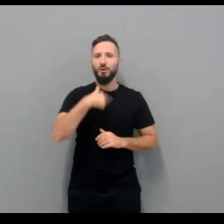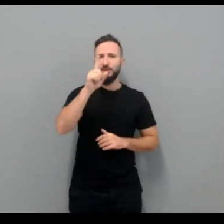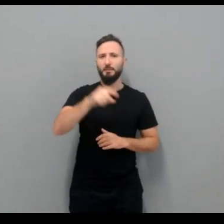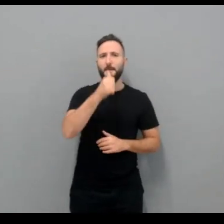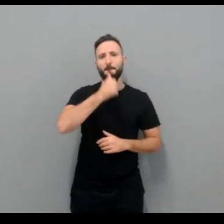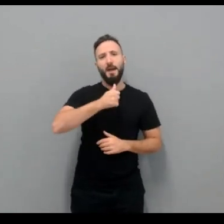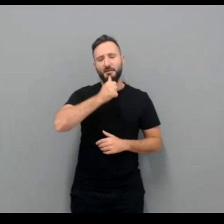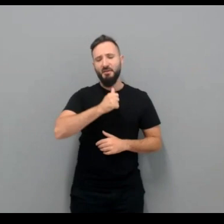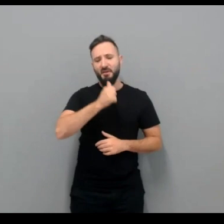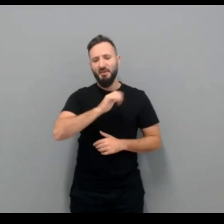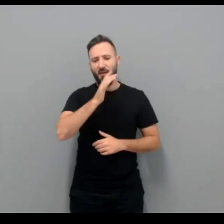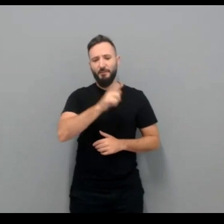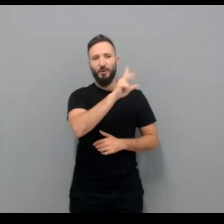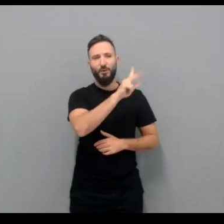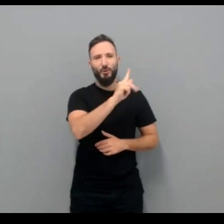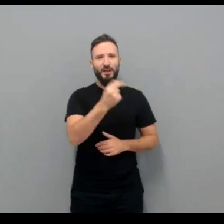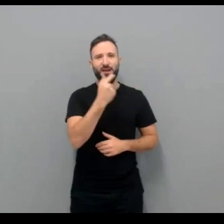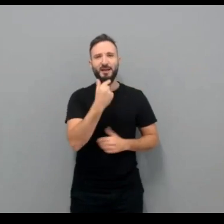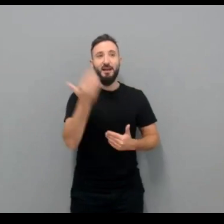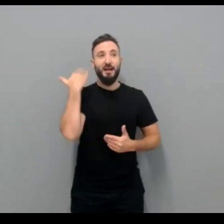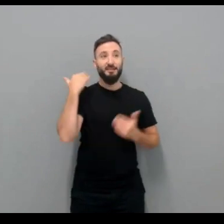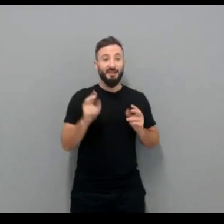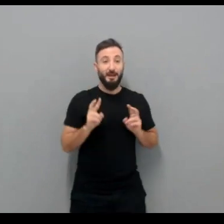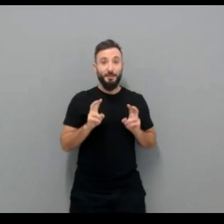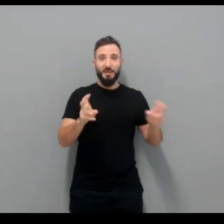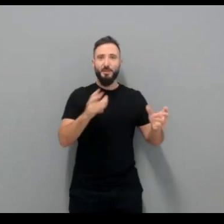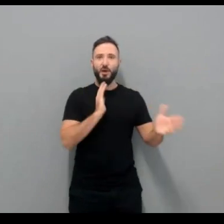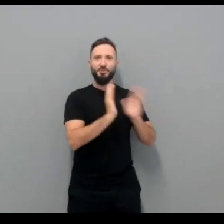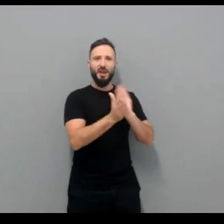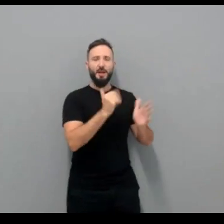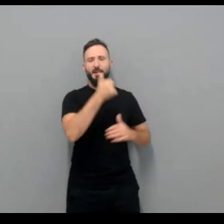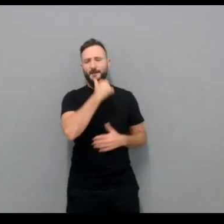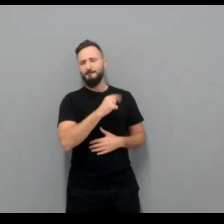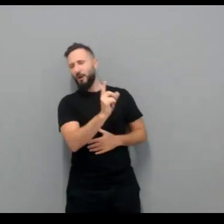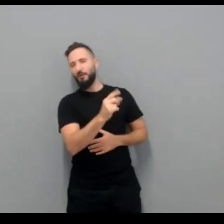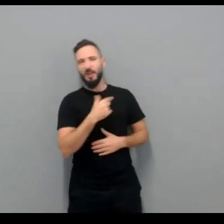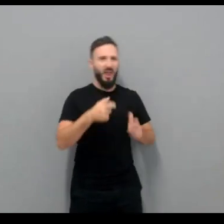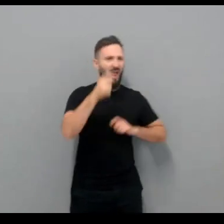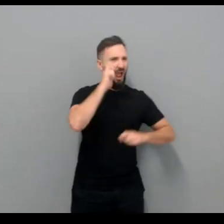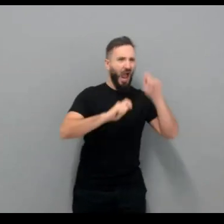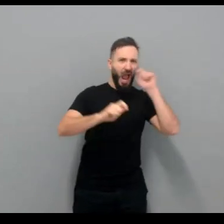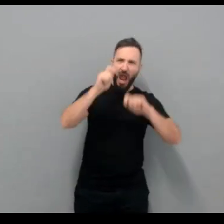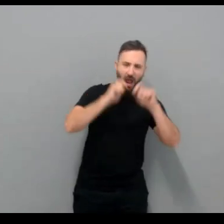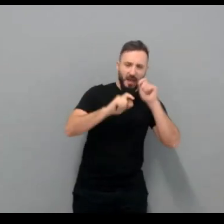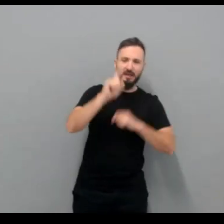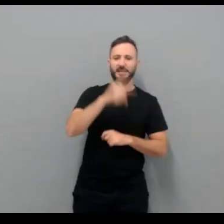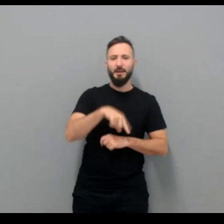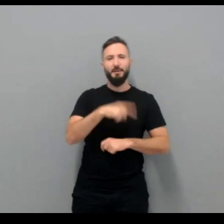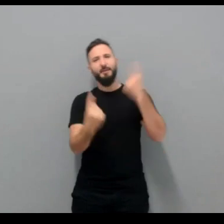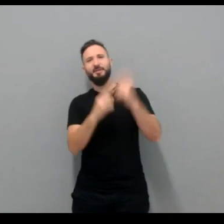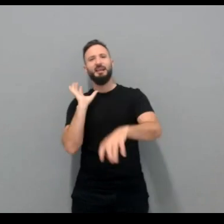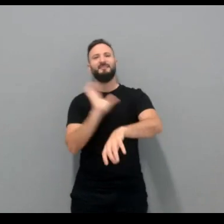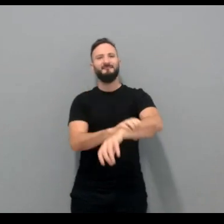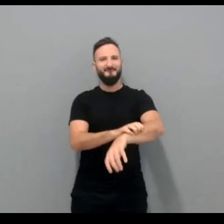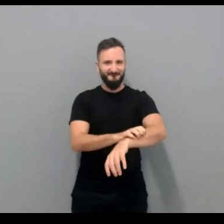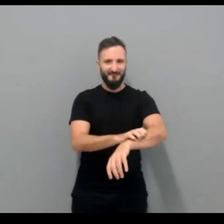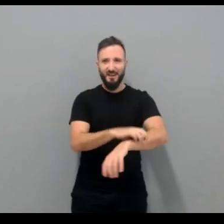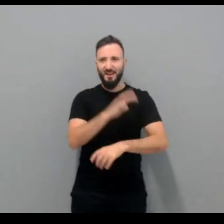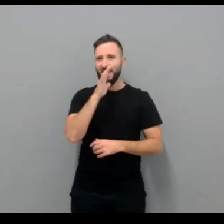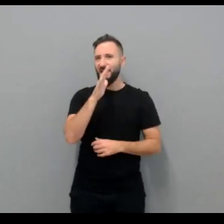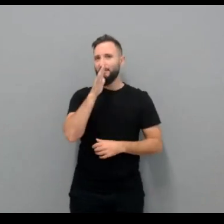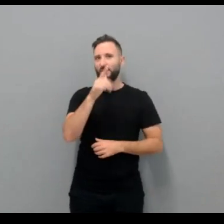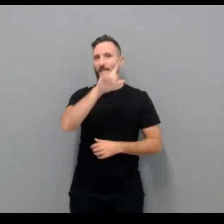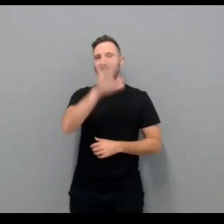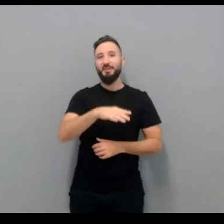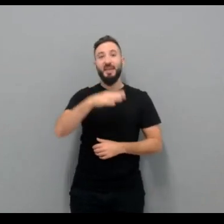porque Luca no aceptaba muy bien al principio las terapias, lloraba, a María se llevaba algún mordisco, porque eso de que le